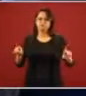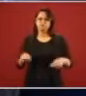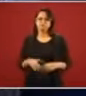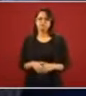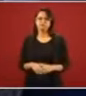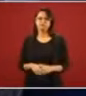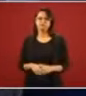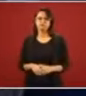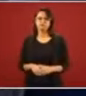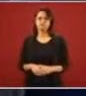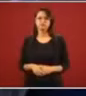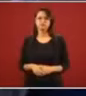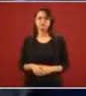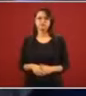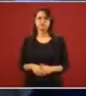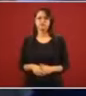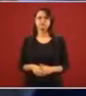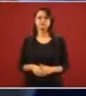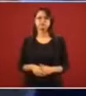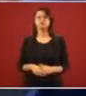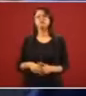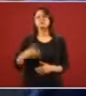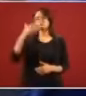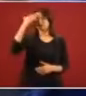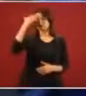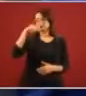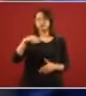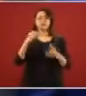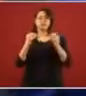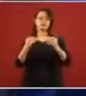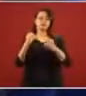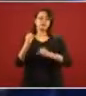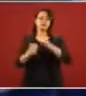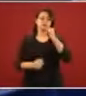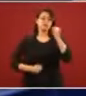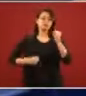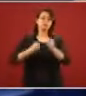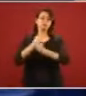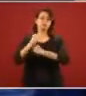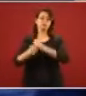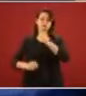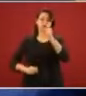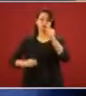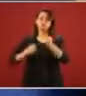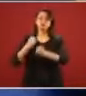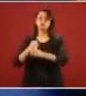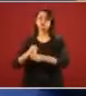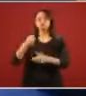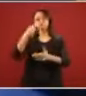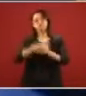Sabemos, porque llevamos años luchando, cómo sacarle la vuelta